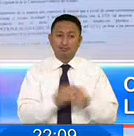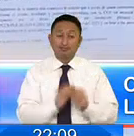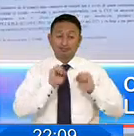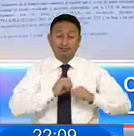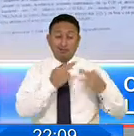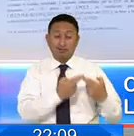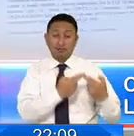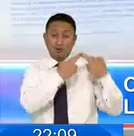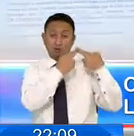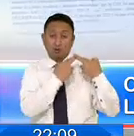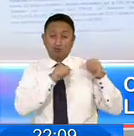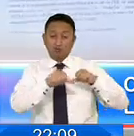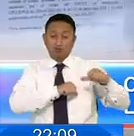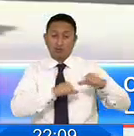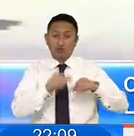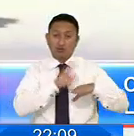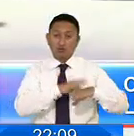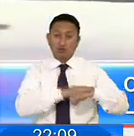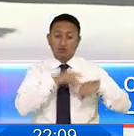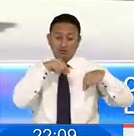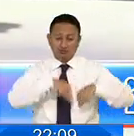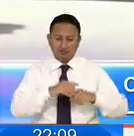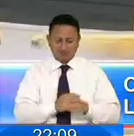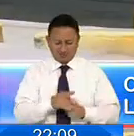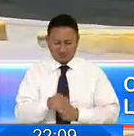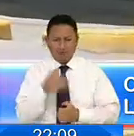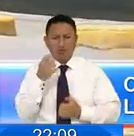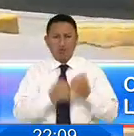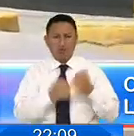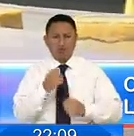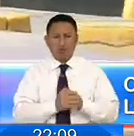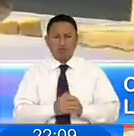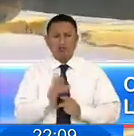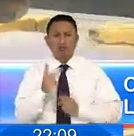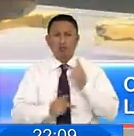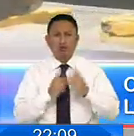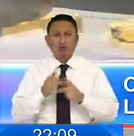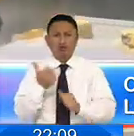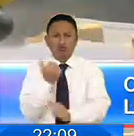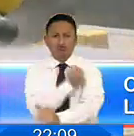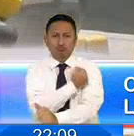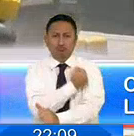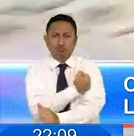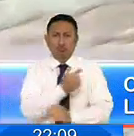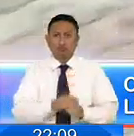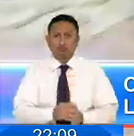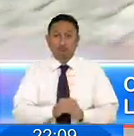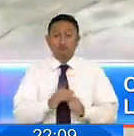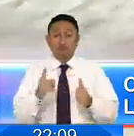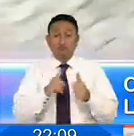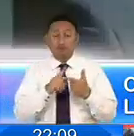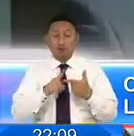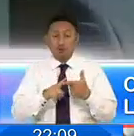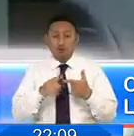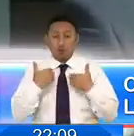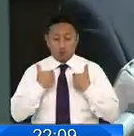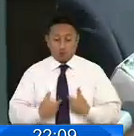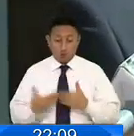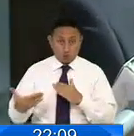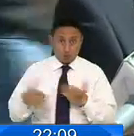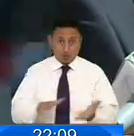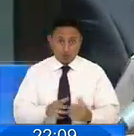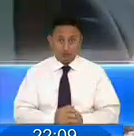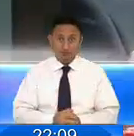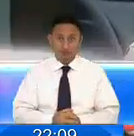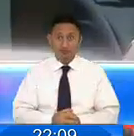responsabilidad administrativa por presuntas irregularidades en los protocolos del manejo de cadáveres y vacunación. No ha existido